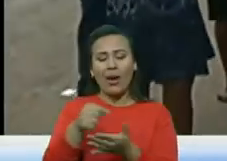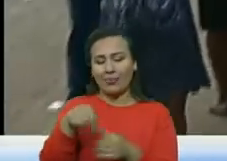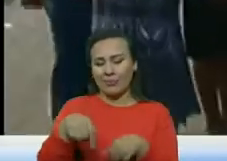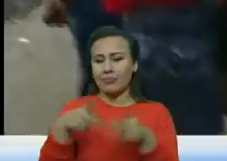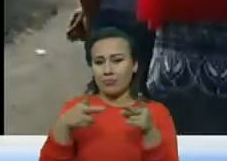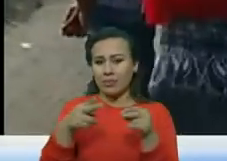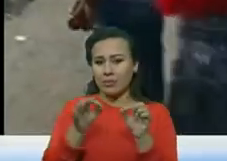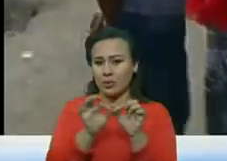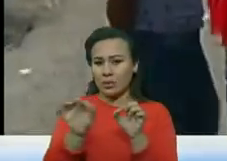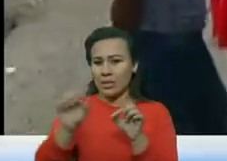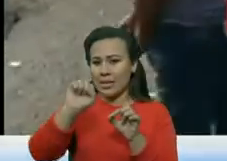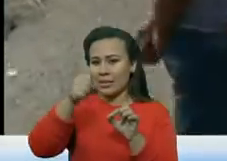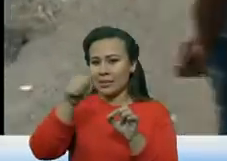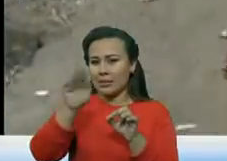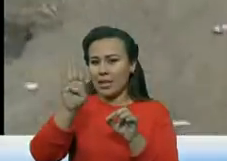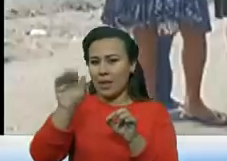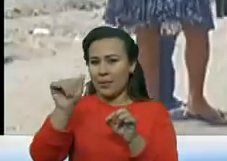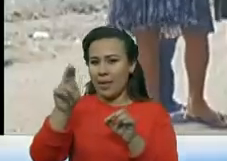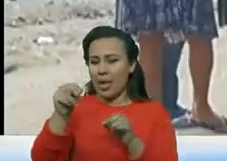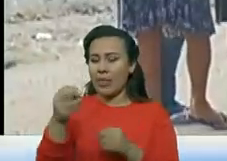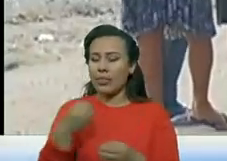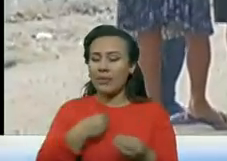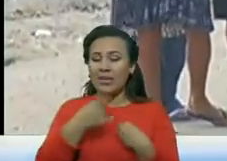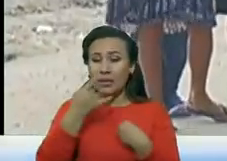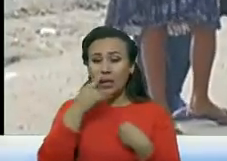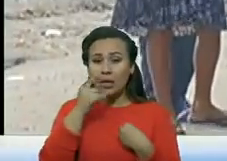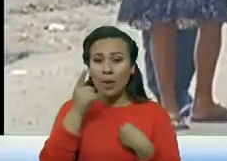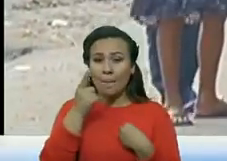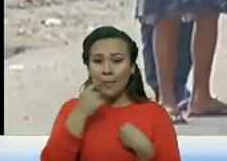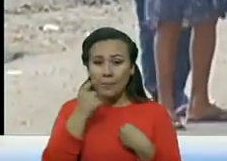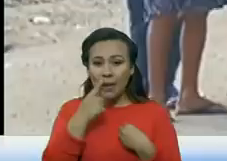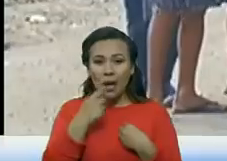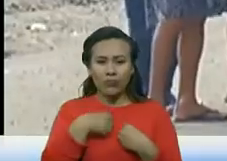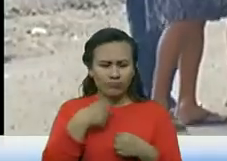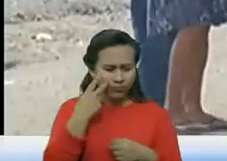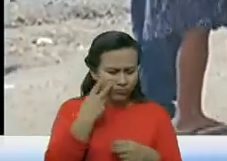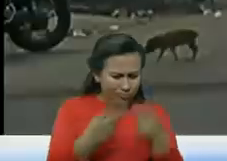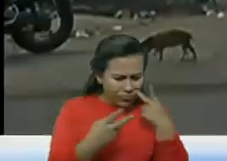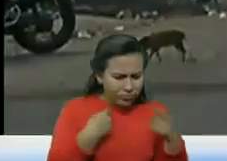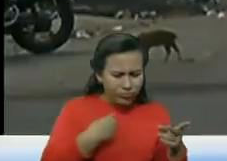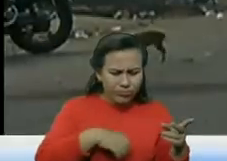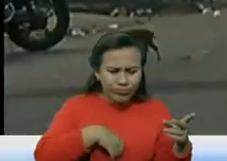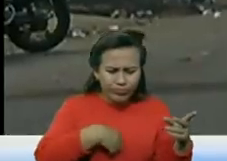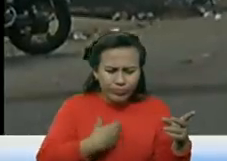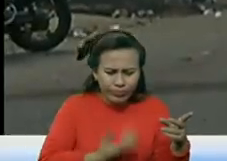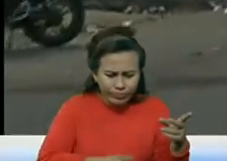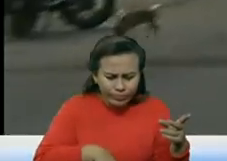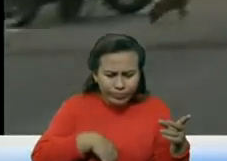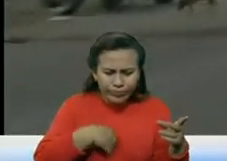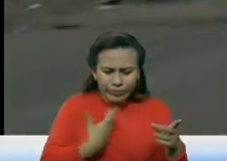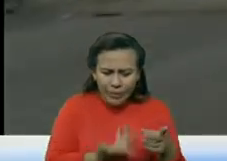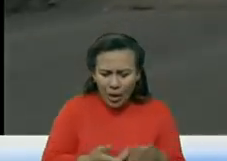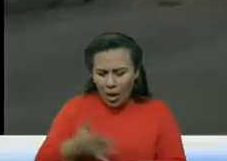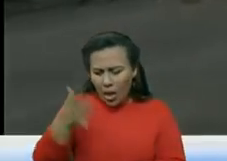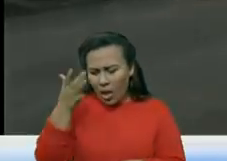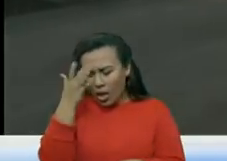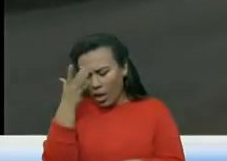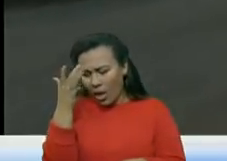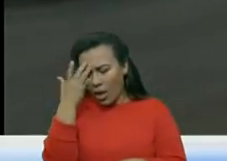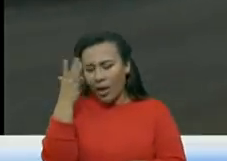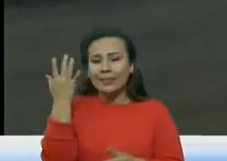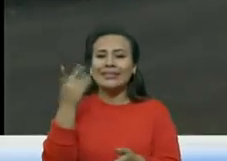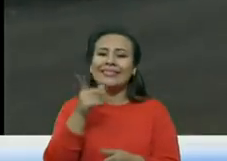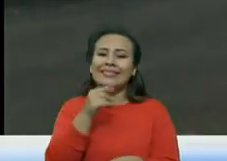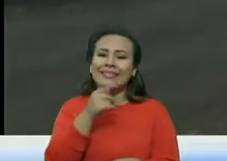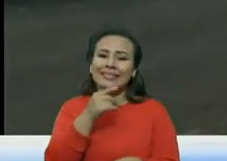recuerdo de los habitantes cuando vieron un grupo de niños y a sus padres vomitar y presentar problemas médicos durante una fiesta navideña